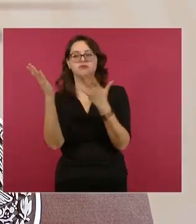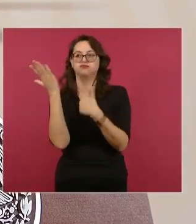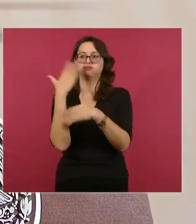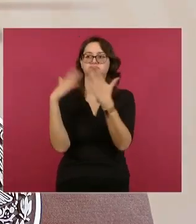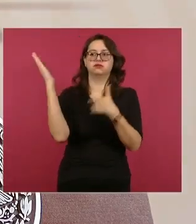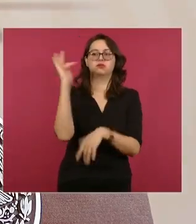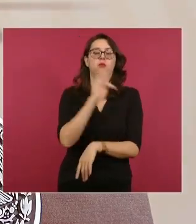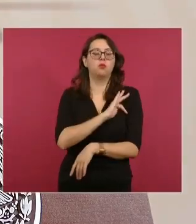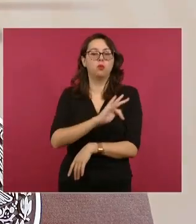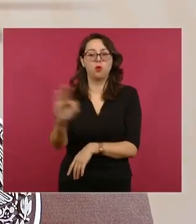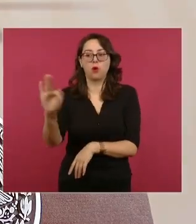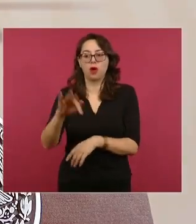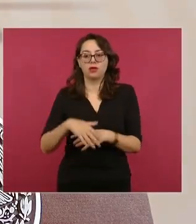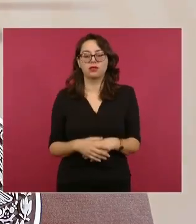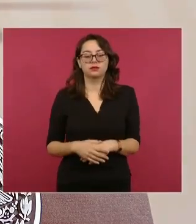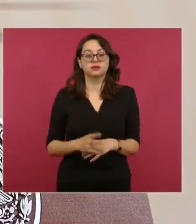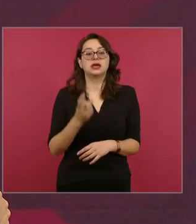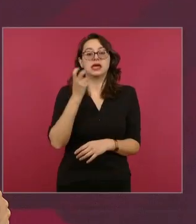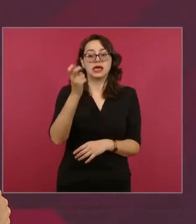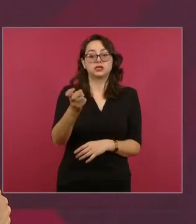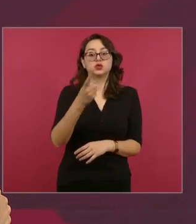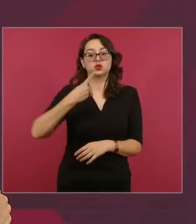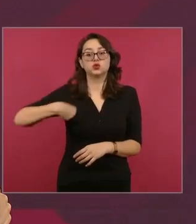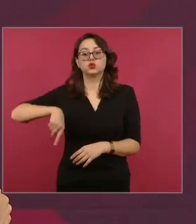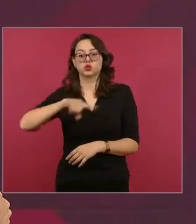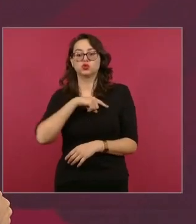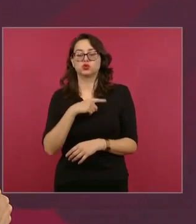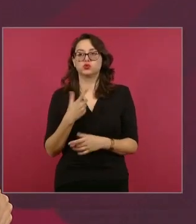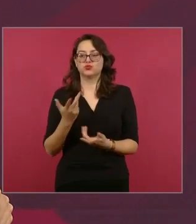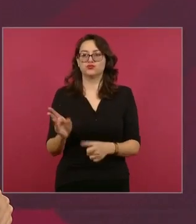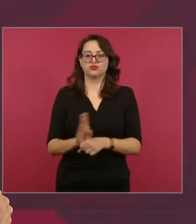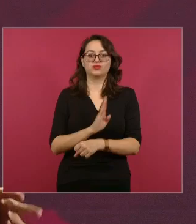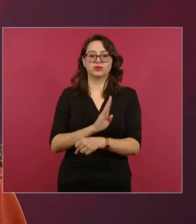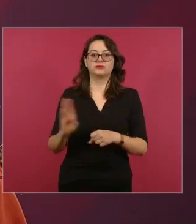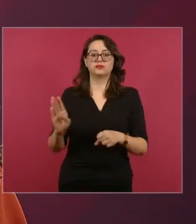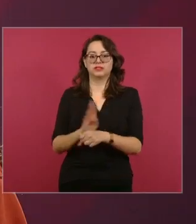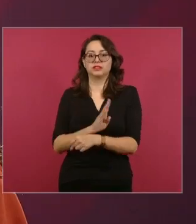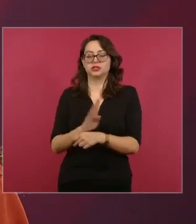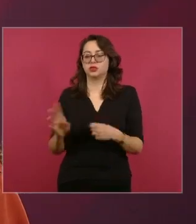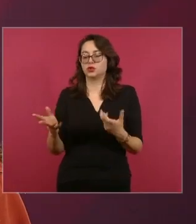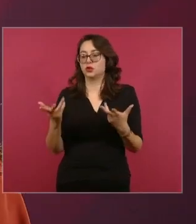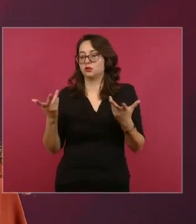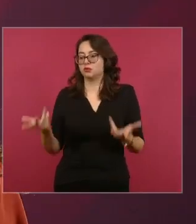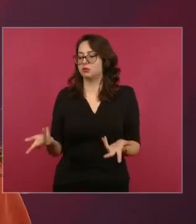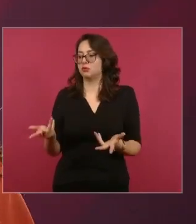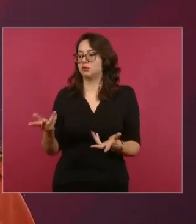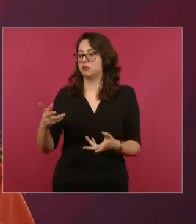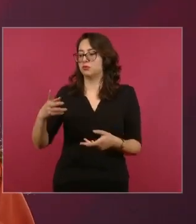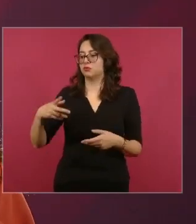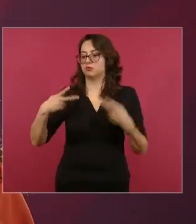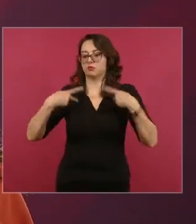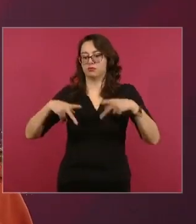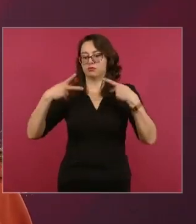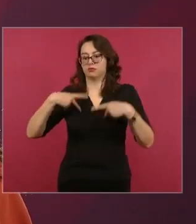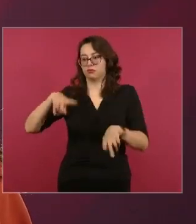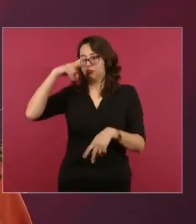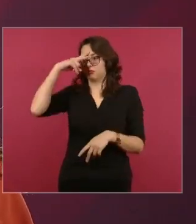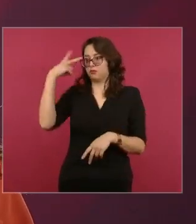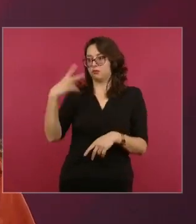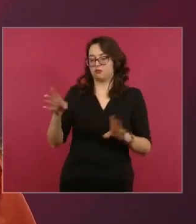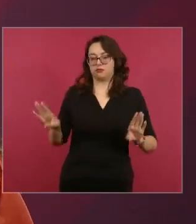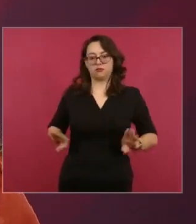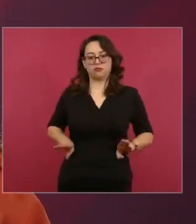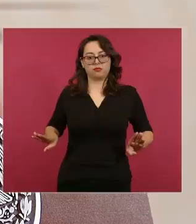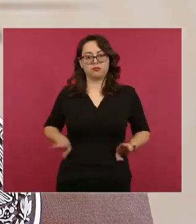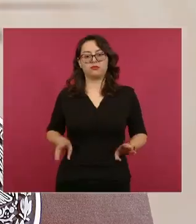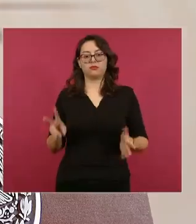adelante y tenemos pues esa ventaja que ya quisieran otros pueblos del mundo de tener esa reserva de valores